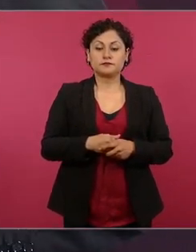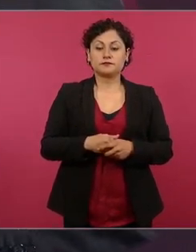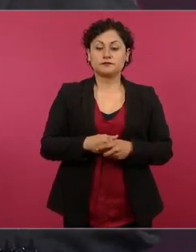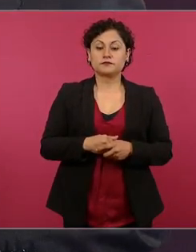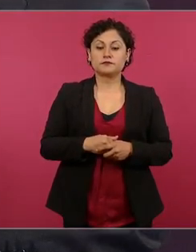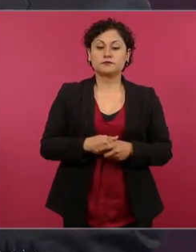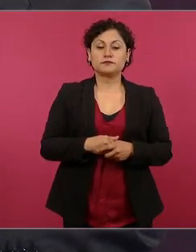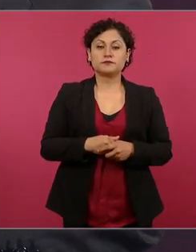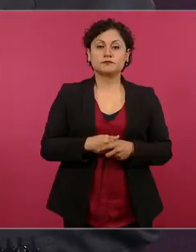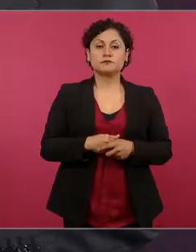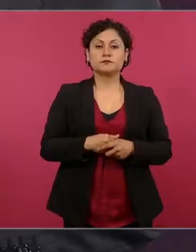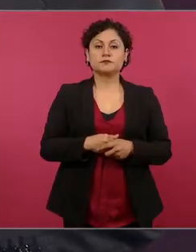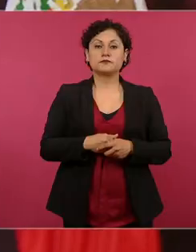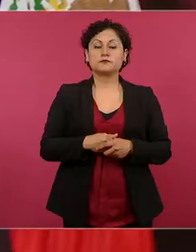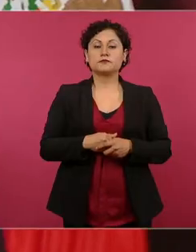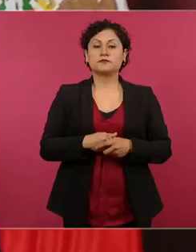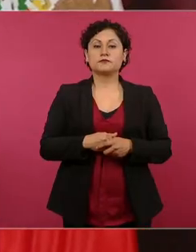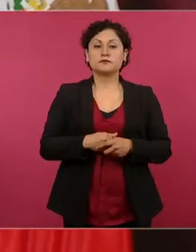encargados de